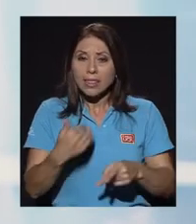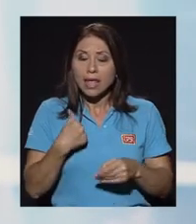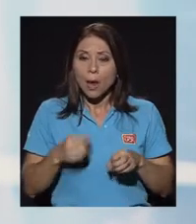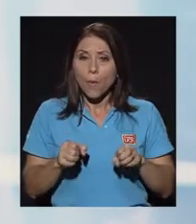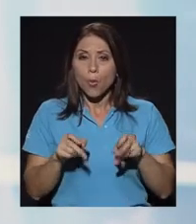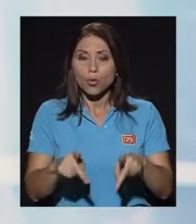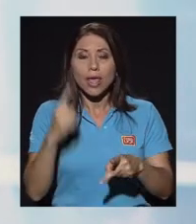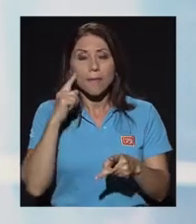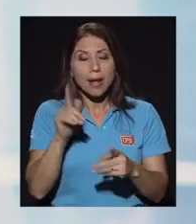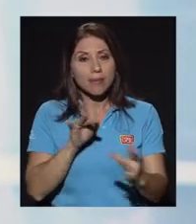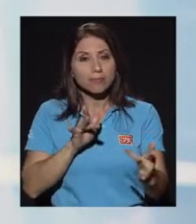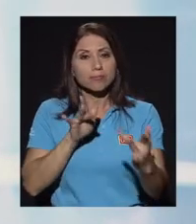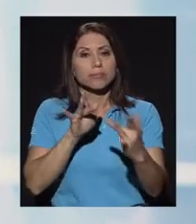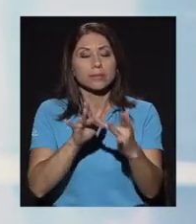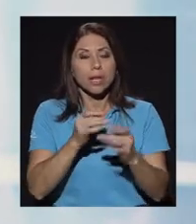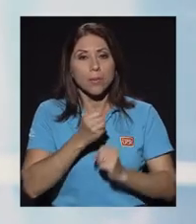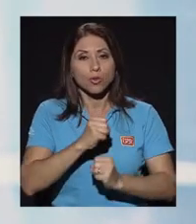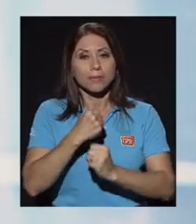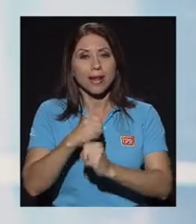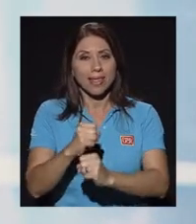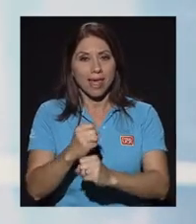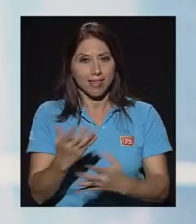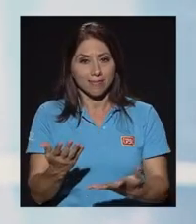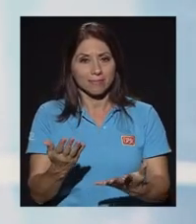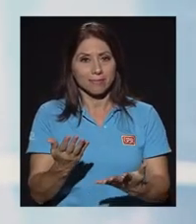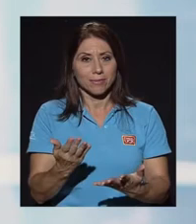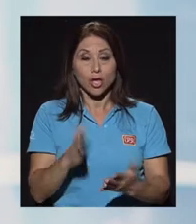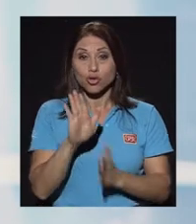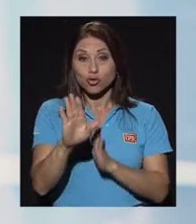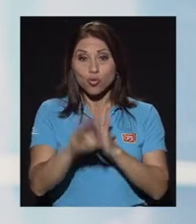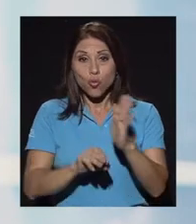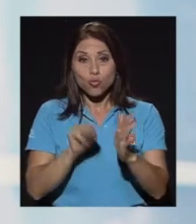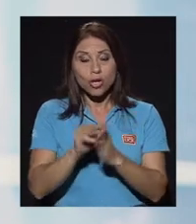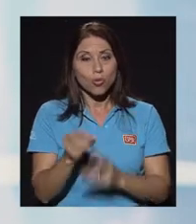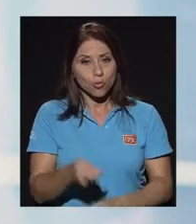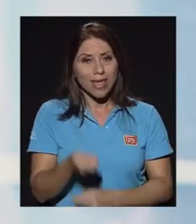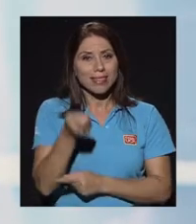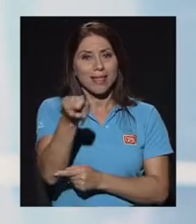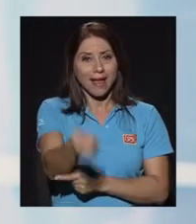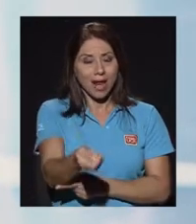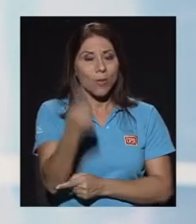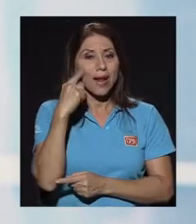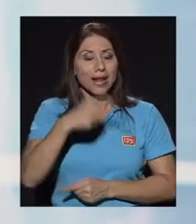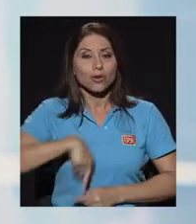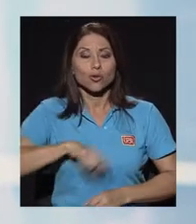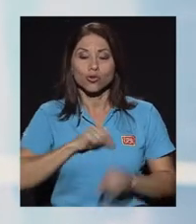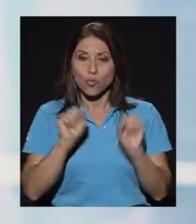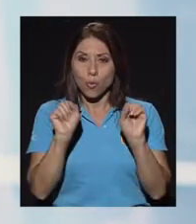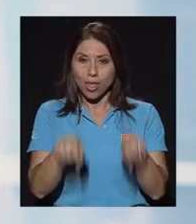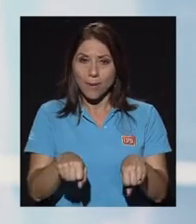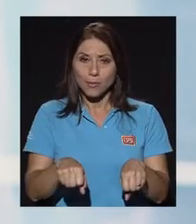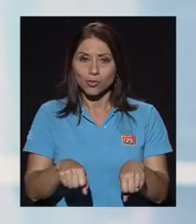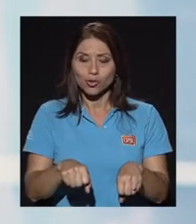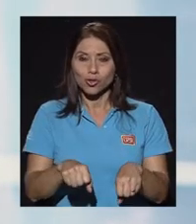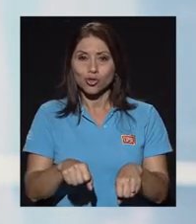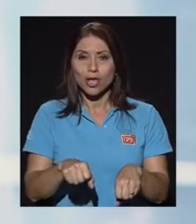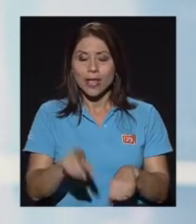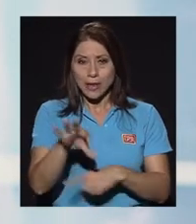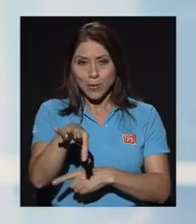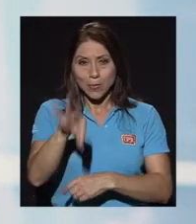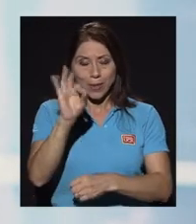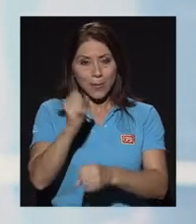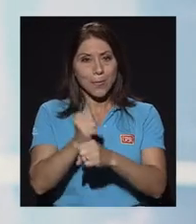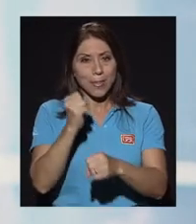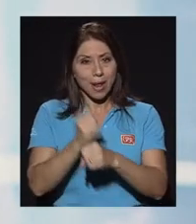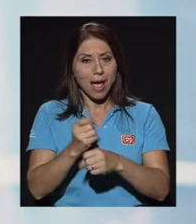posibilidad de acercarse a la municipalidad, entregar su currículo para que podamos más fácilmente